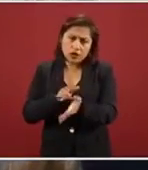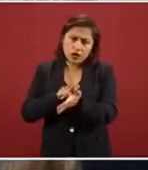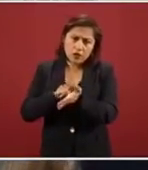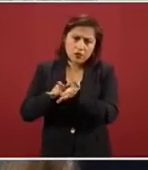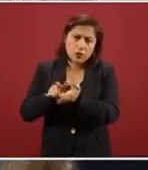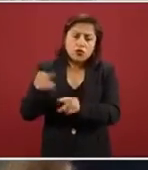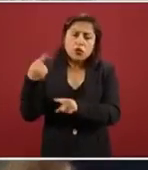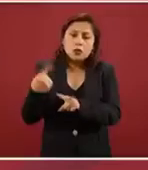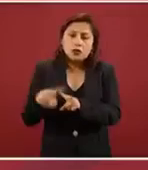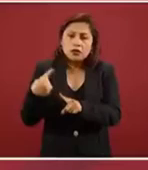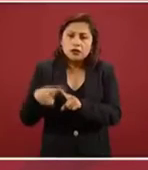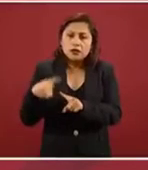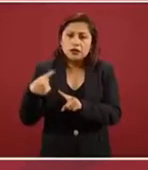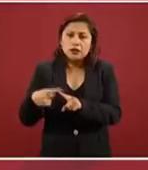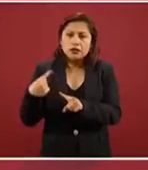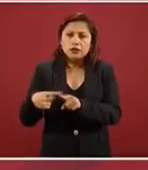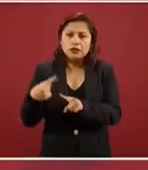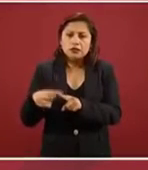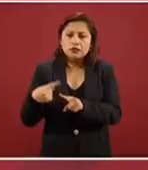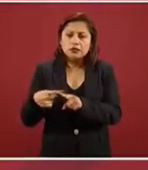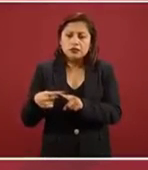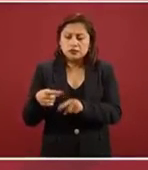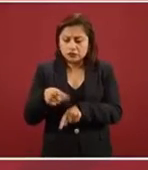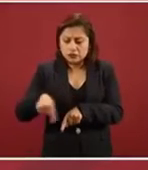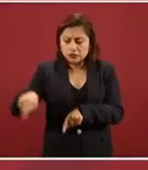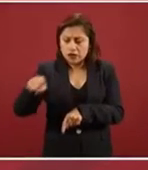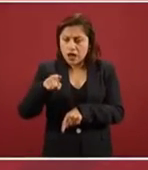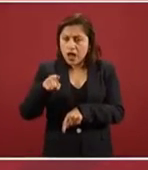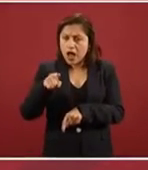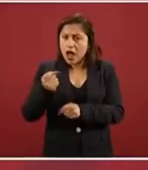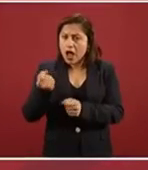que tienen información